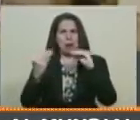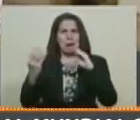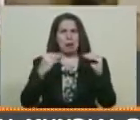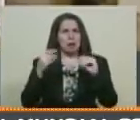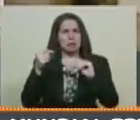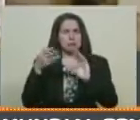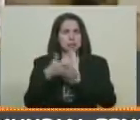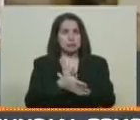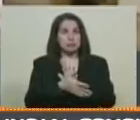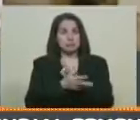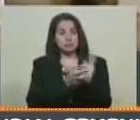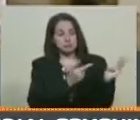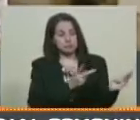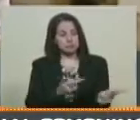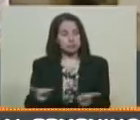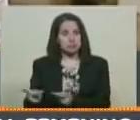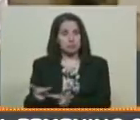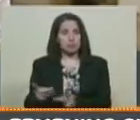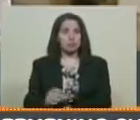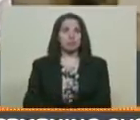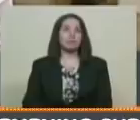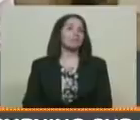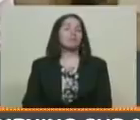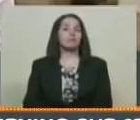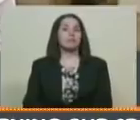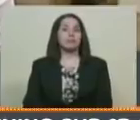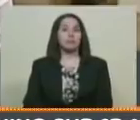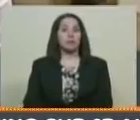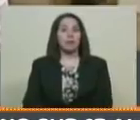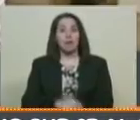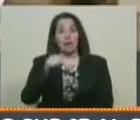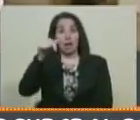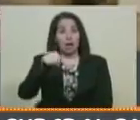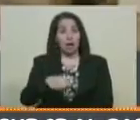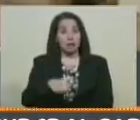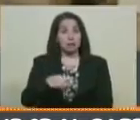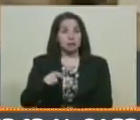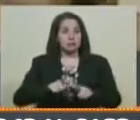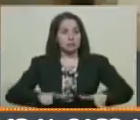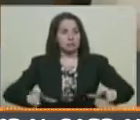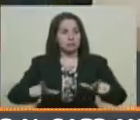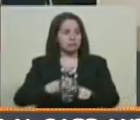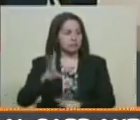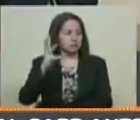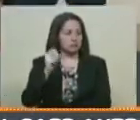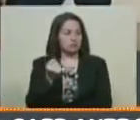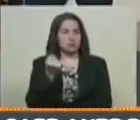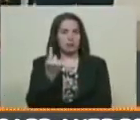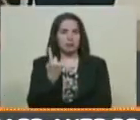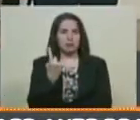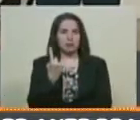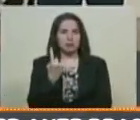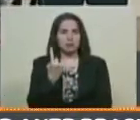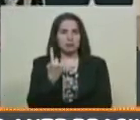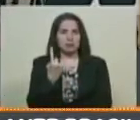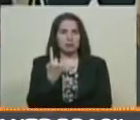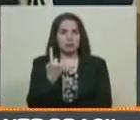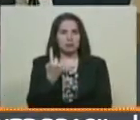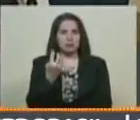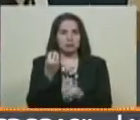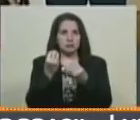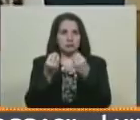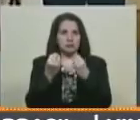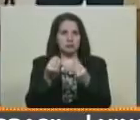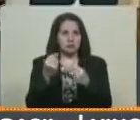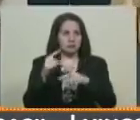República, Nicolás Maduro Moros, para su recibimiento acá en el despacho número uno. Y comentándole un poco sobre lo que ha sido